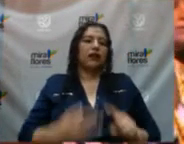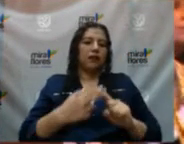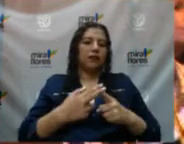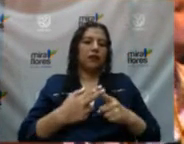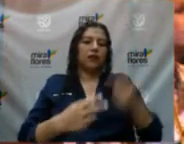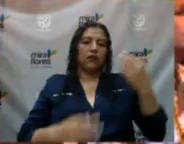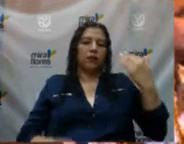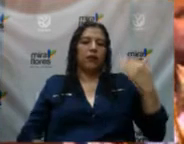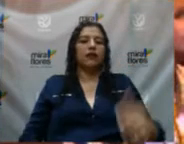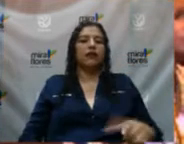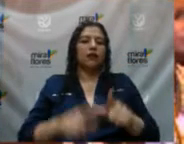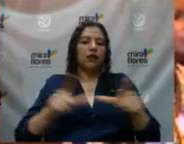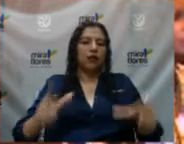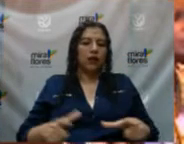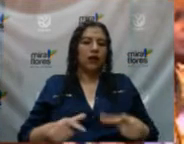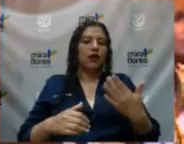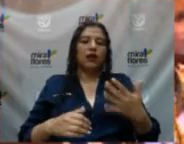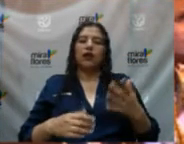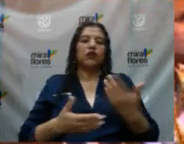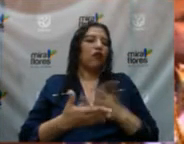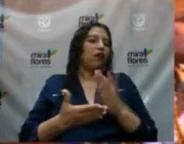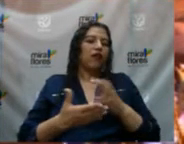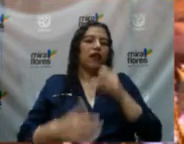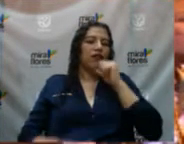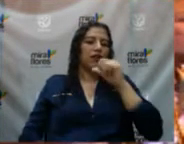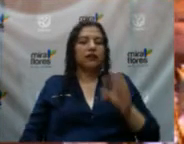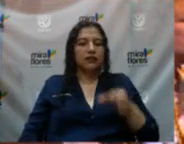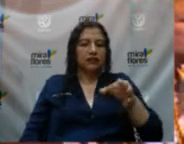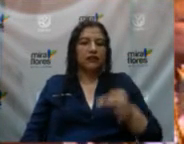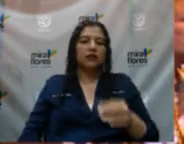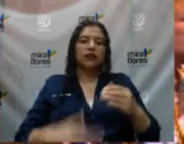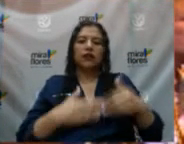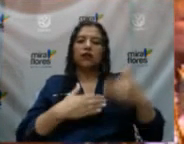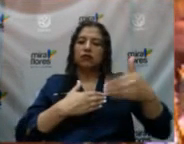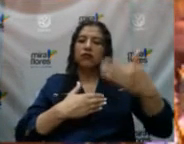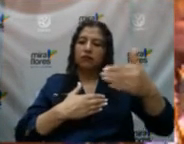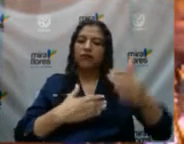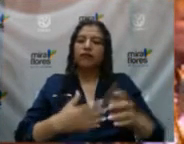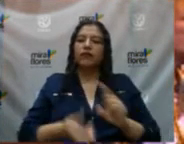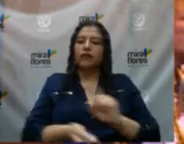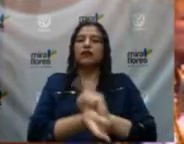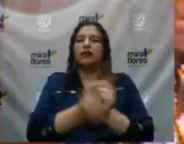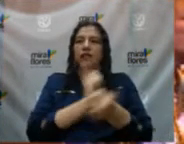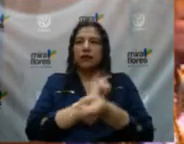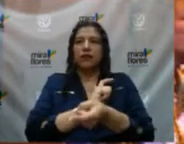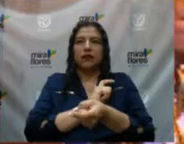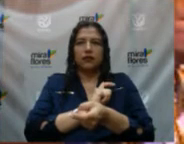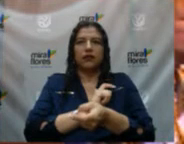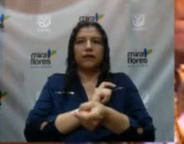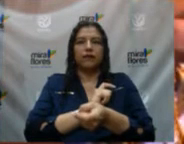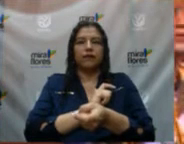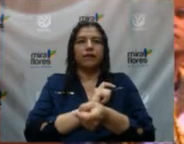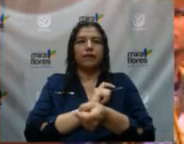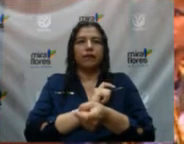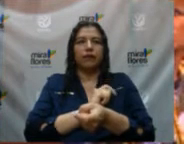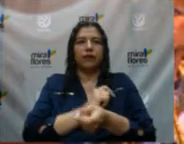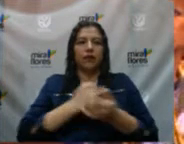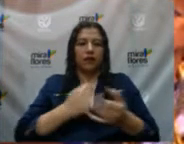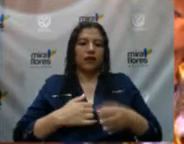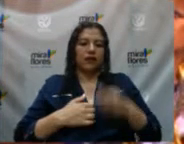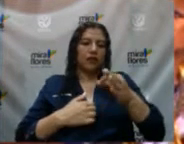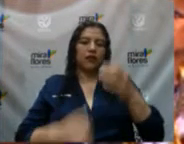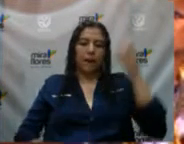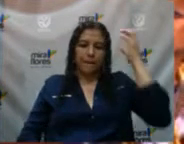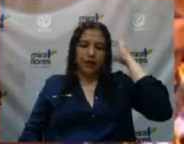conocía al lugar que todavía no era un distrito y que más adelante se transformaría en lo que conocemos como este